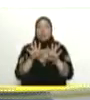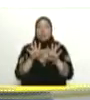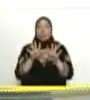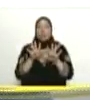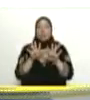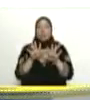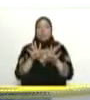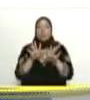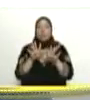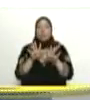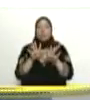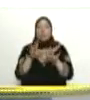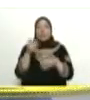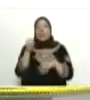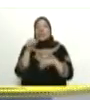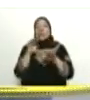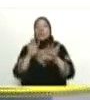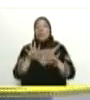¿19 de qué?